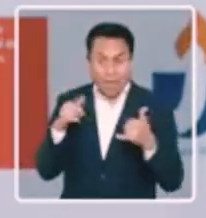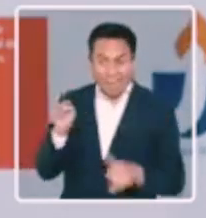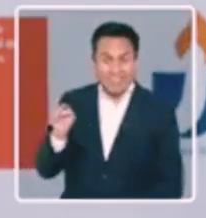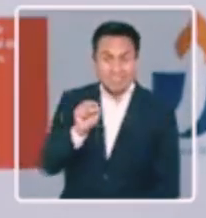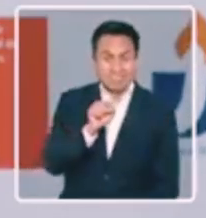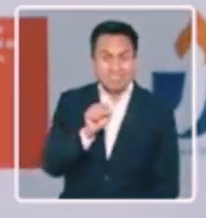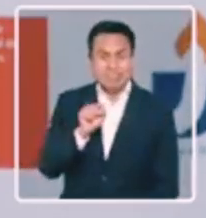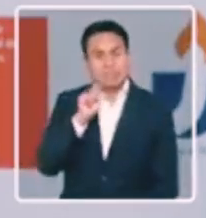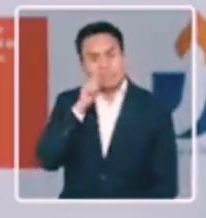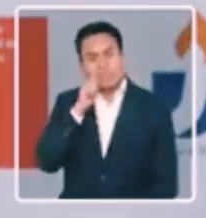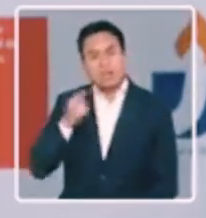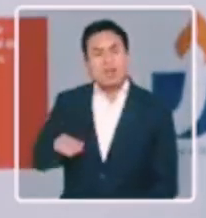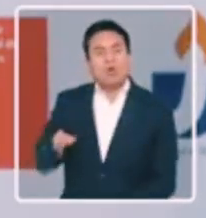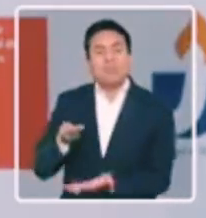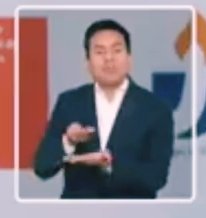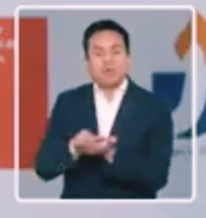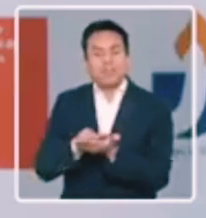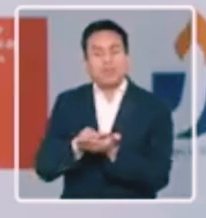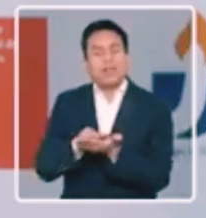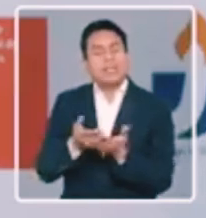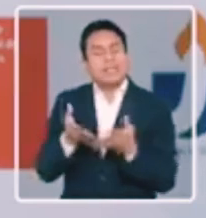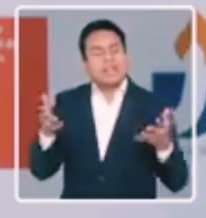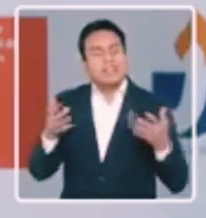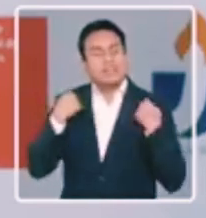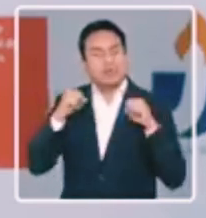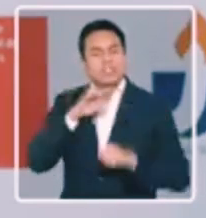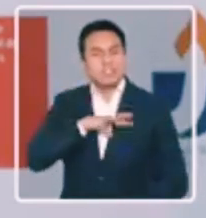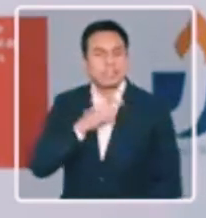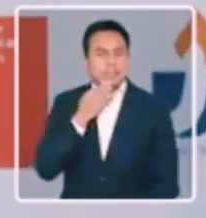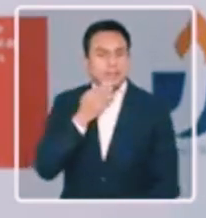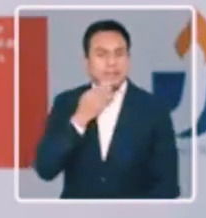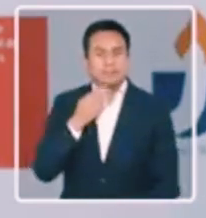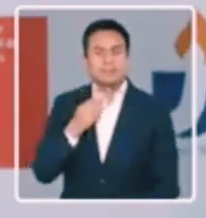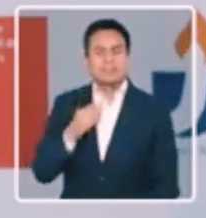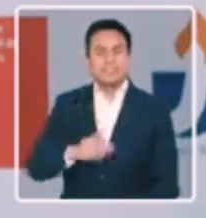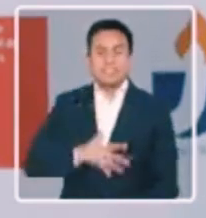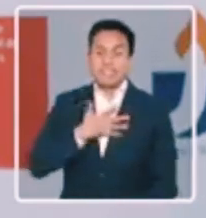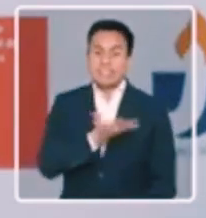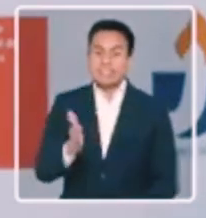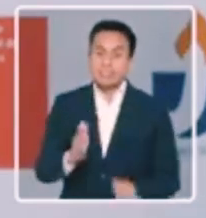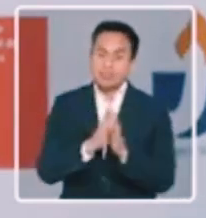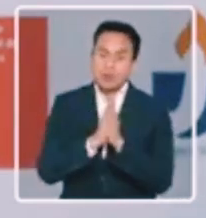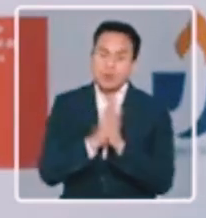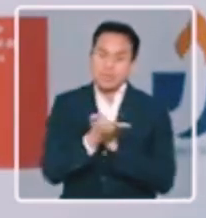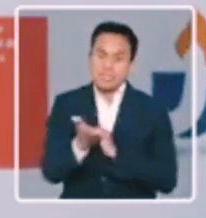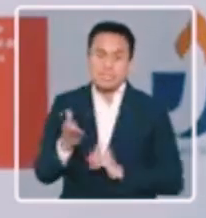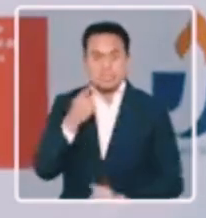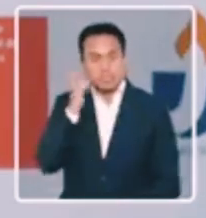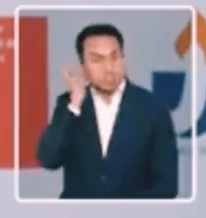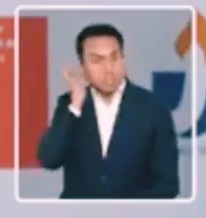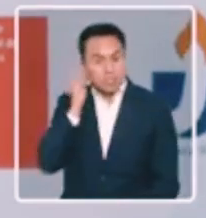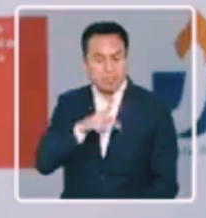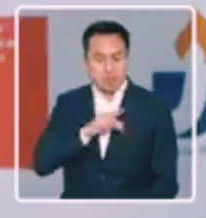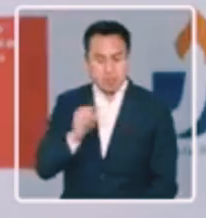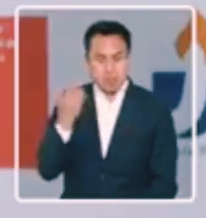deporte están contribuyendo a serer grande el deporte de chile también siéntanse por favor ustedes chicos y chicas a los que